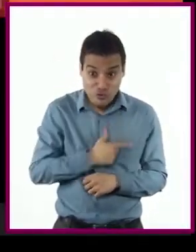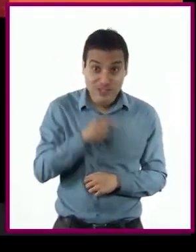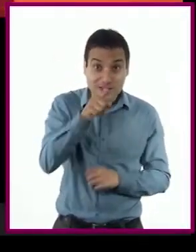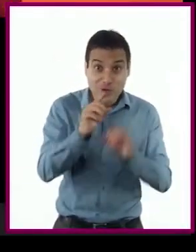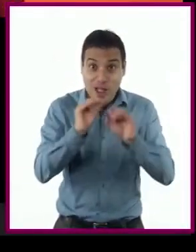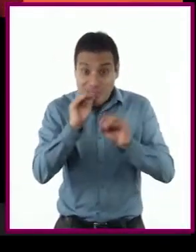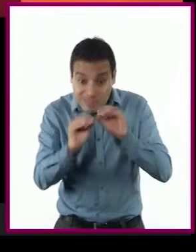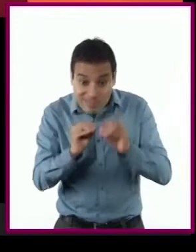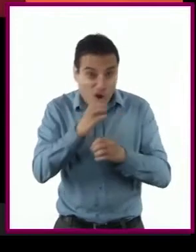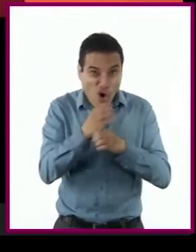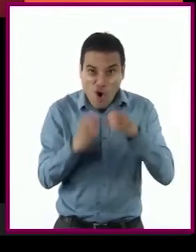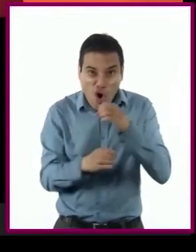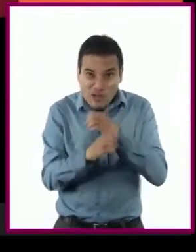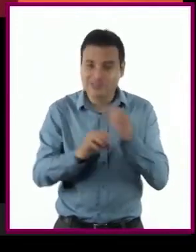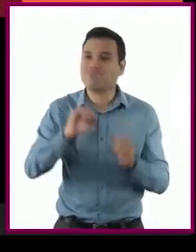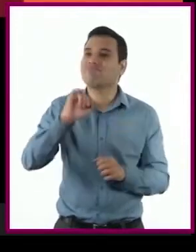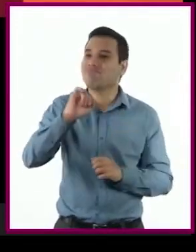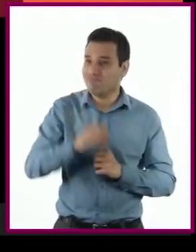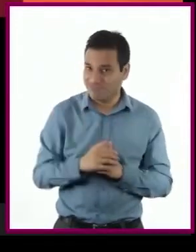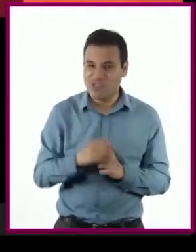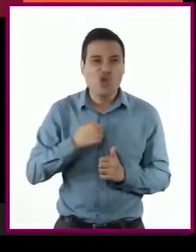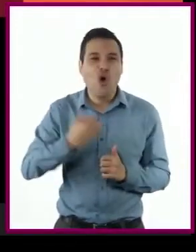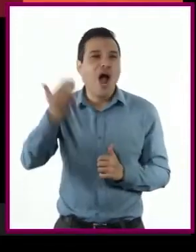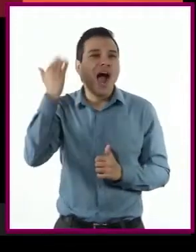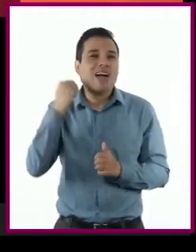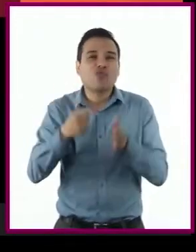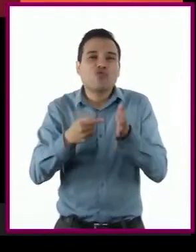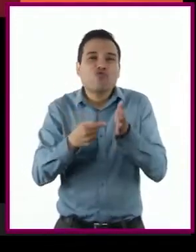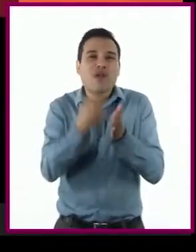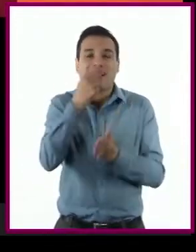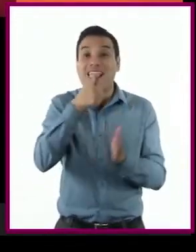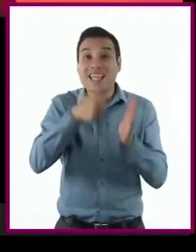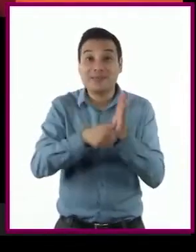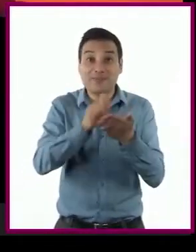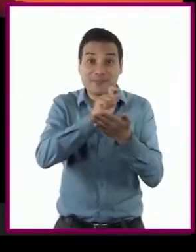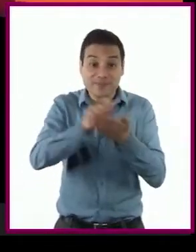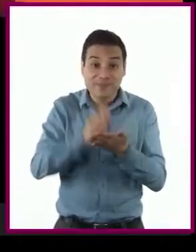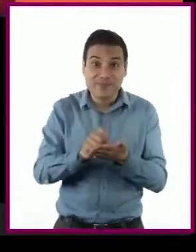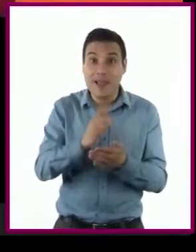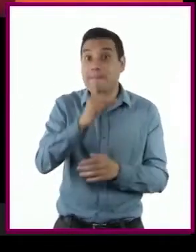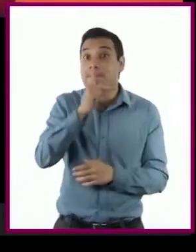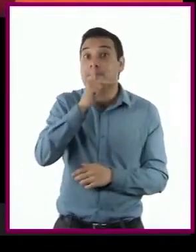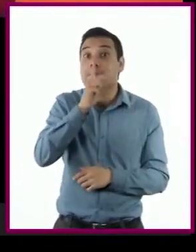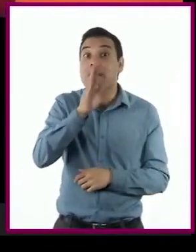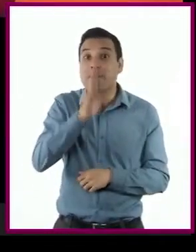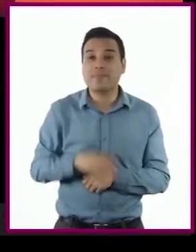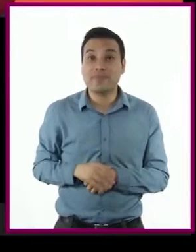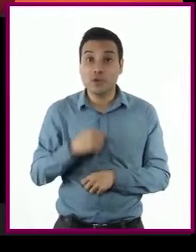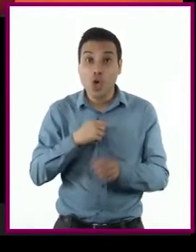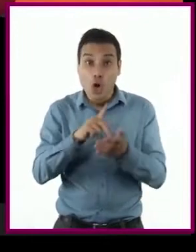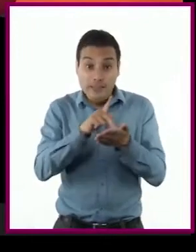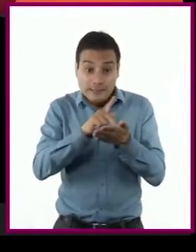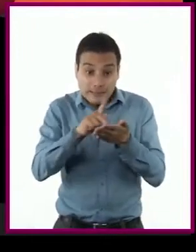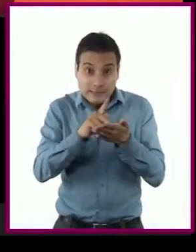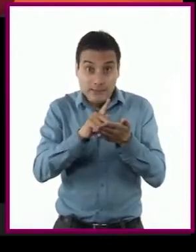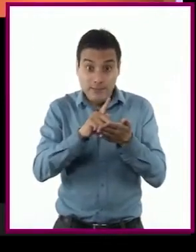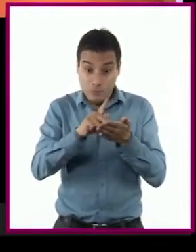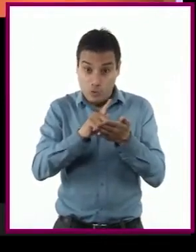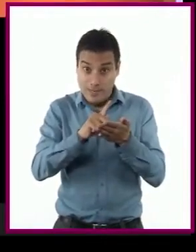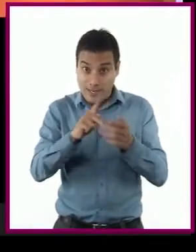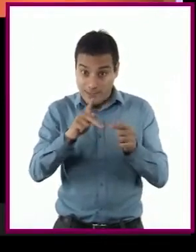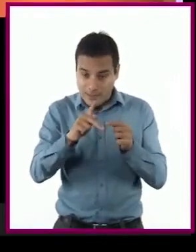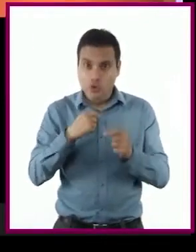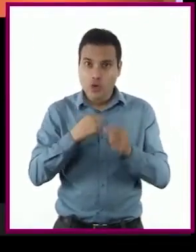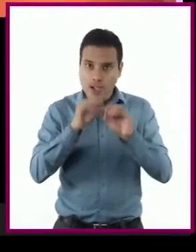cosas? Sí. En una ocasión escribí una carta a mis padres con una pluma estilográfica diseñada por mí y